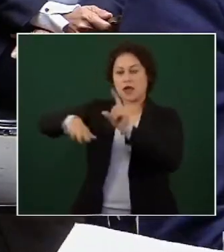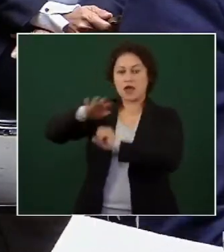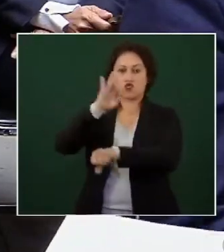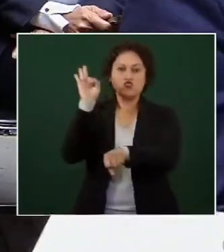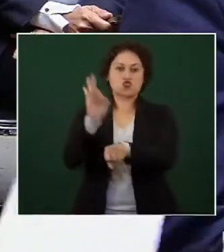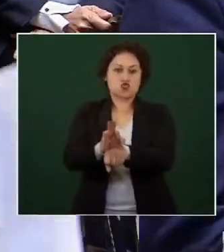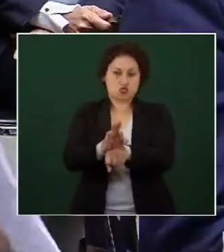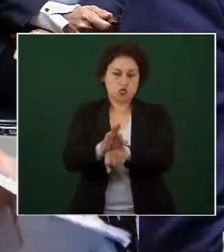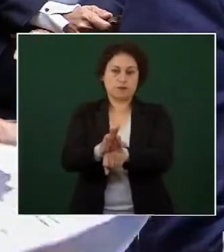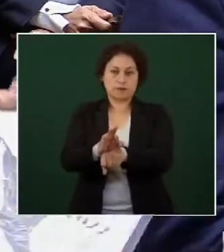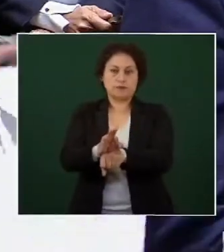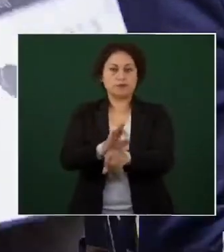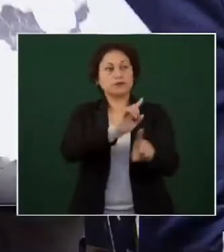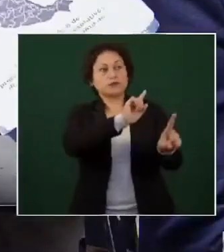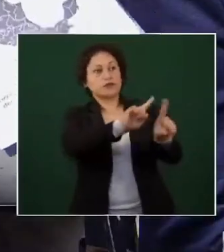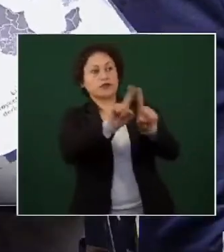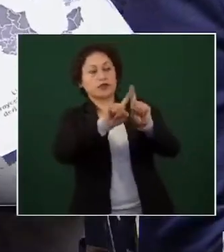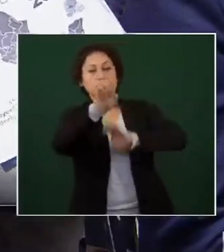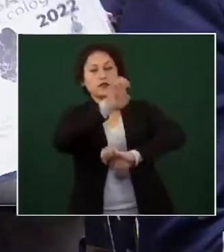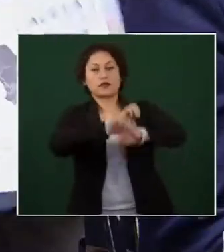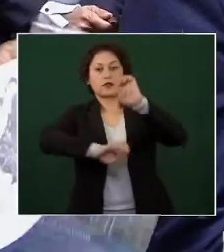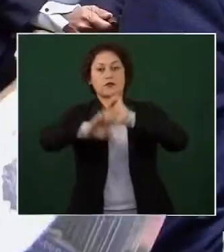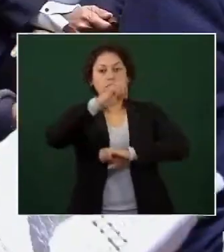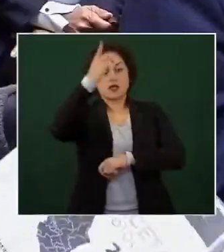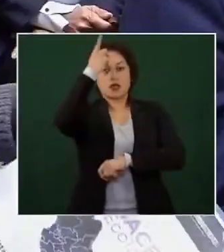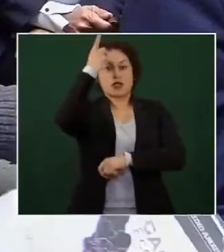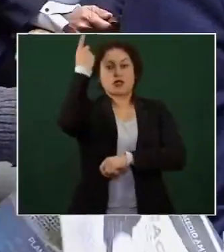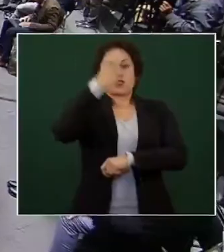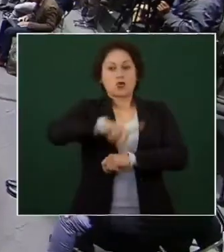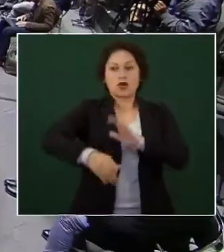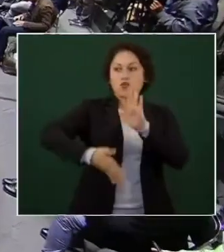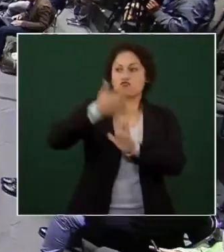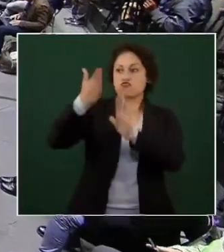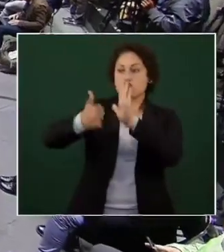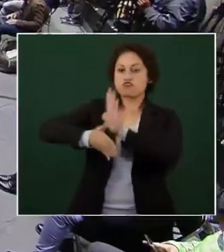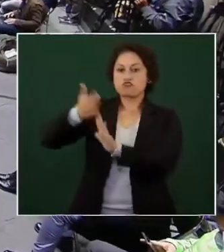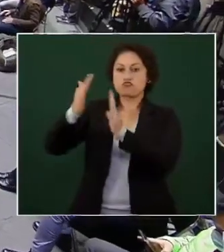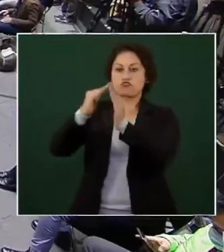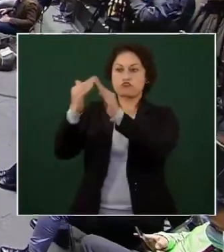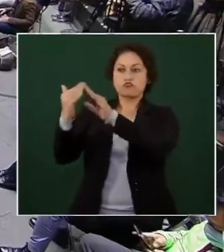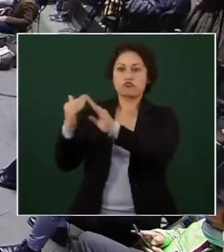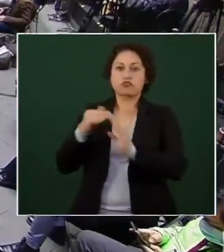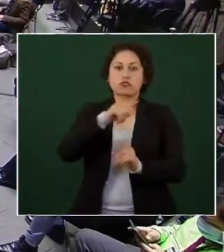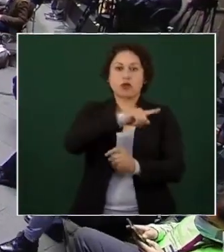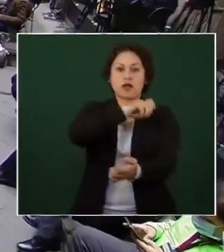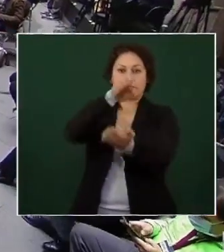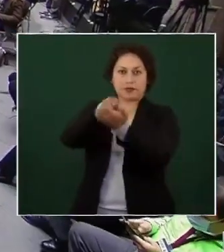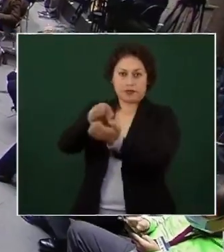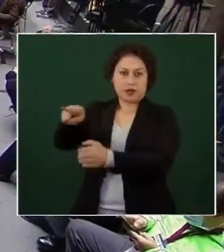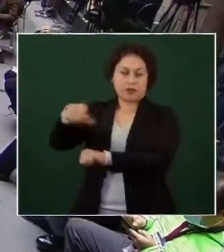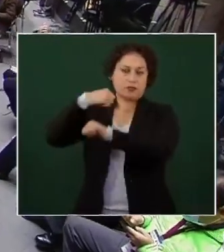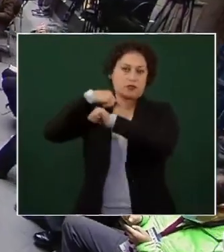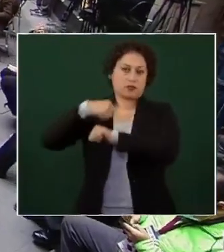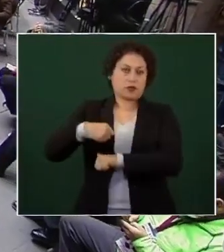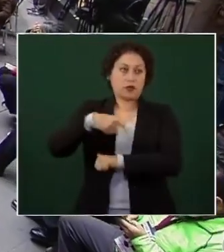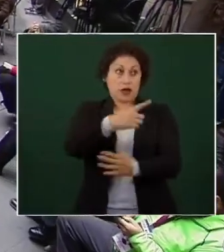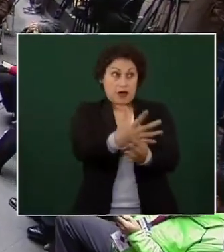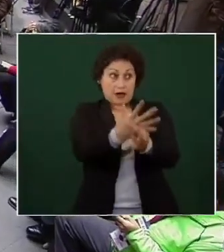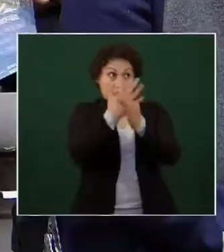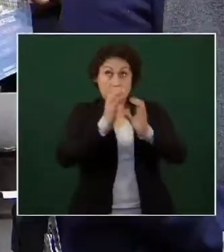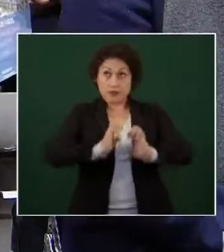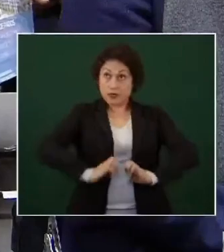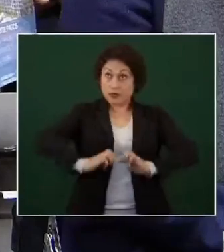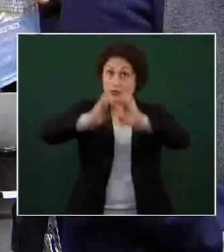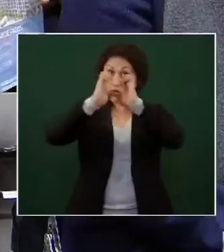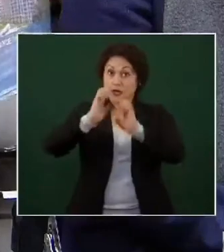desarrolladores que le mienten a la autoridad federal, que dicen que van a construir torres de 13 pisos y en realidad es